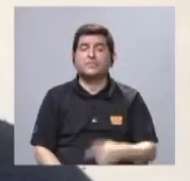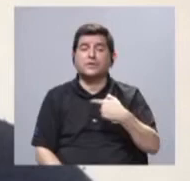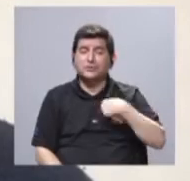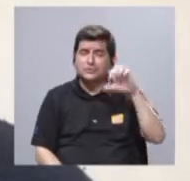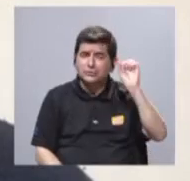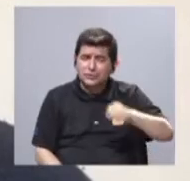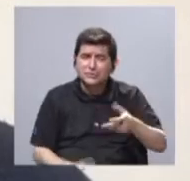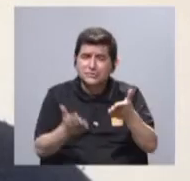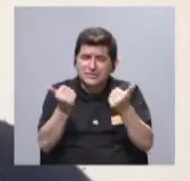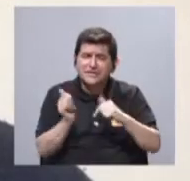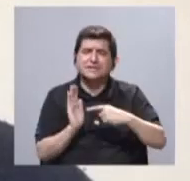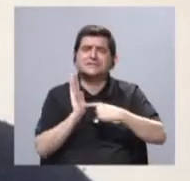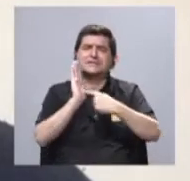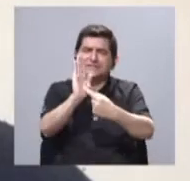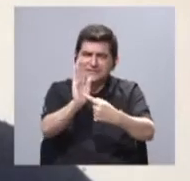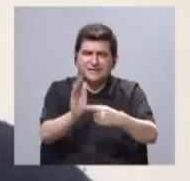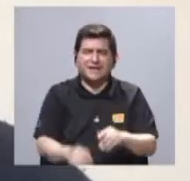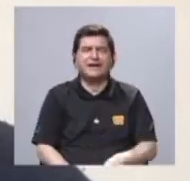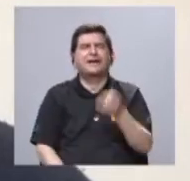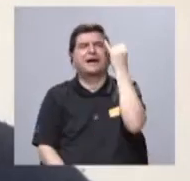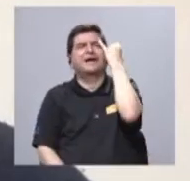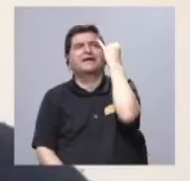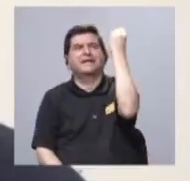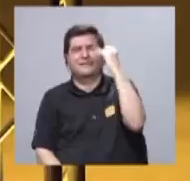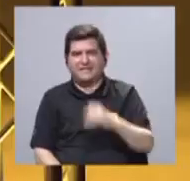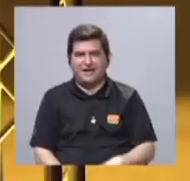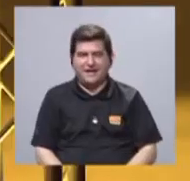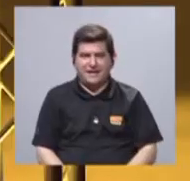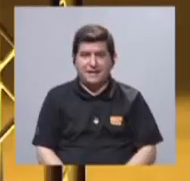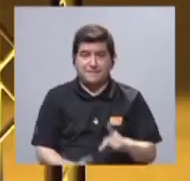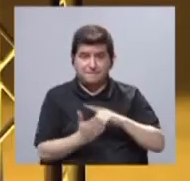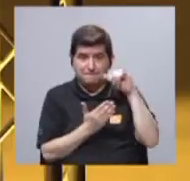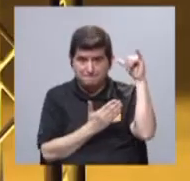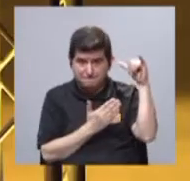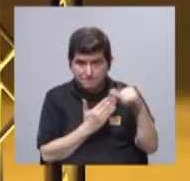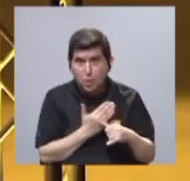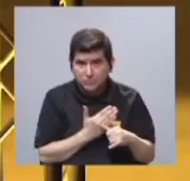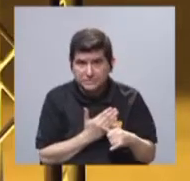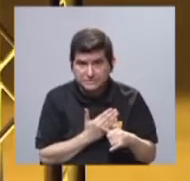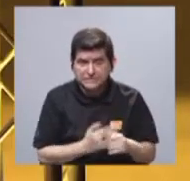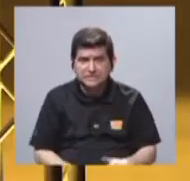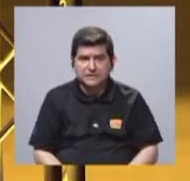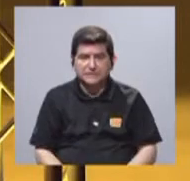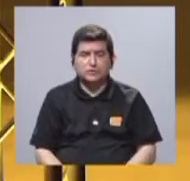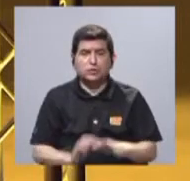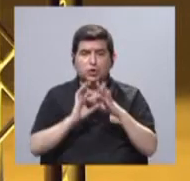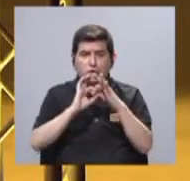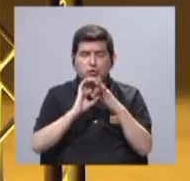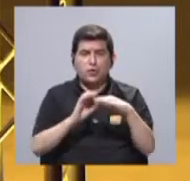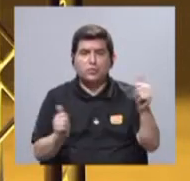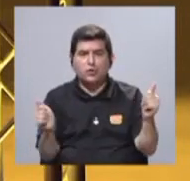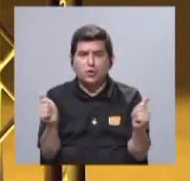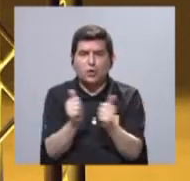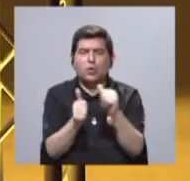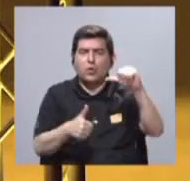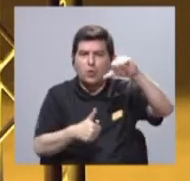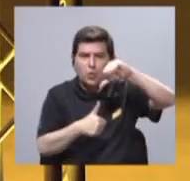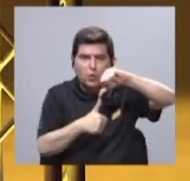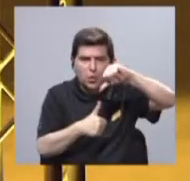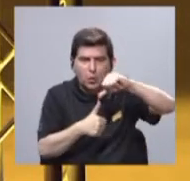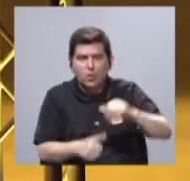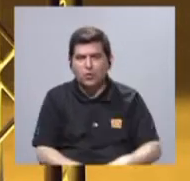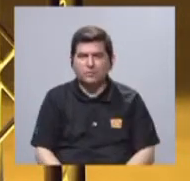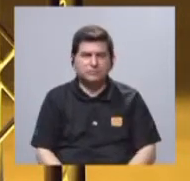No obstante, yo sí quiero rescatar esta idea de que el proyecto